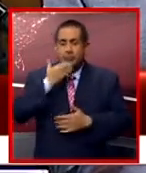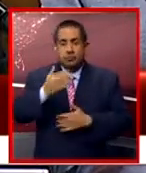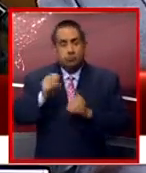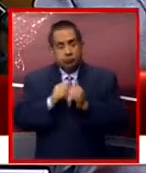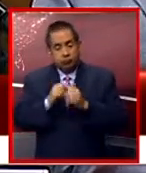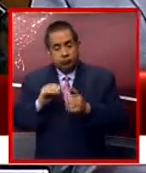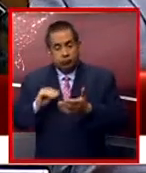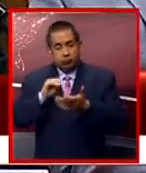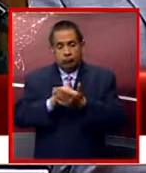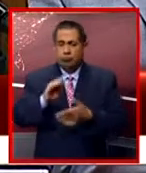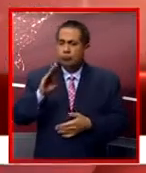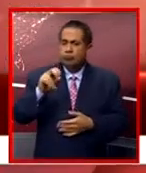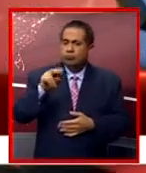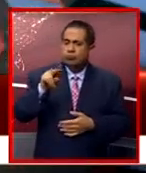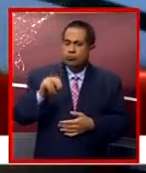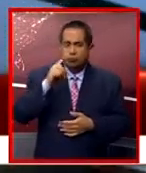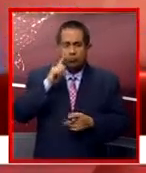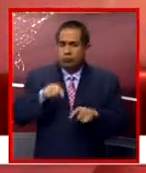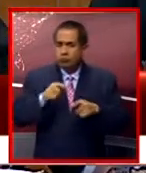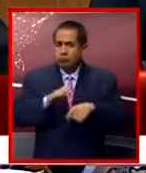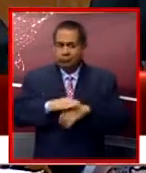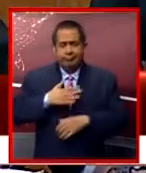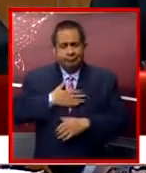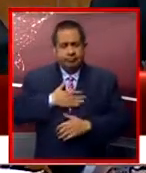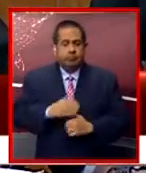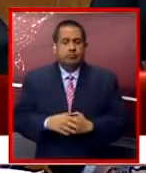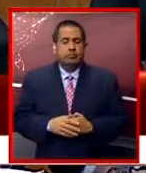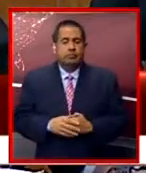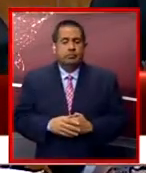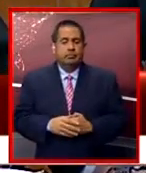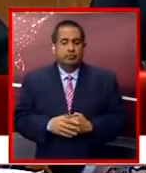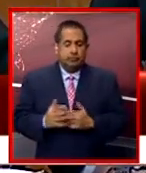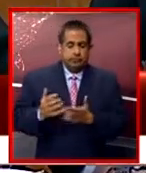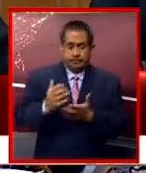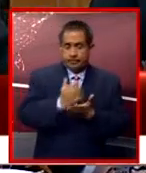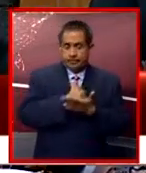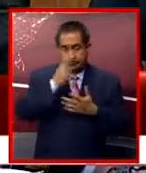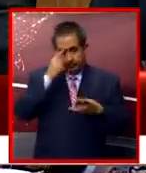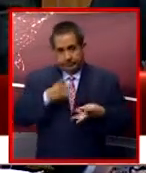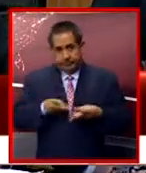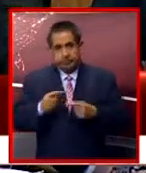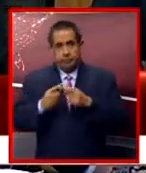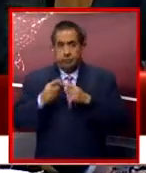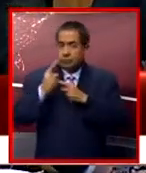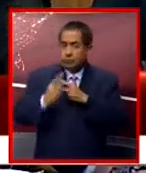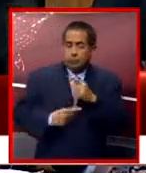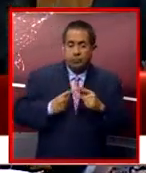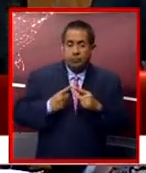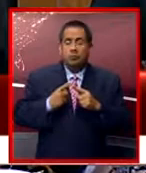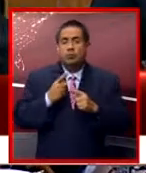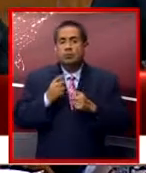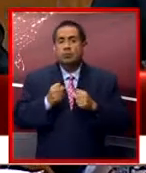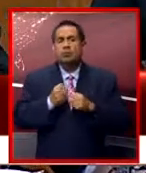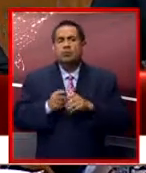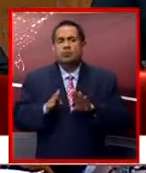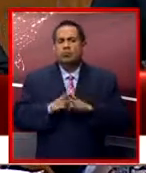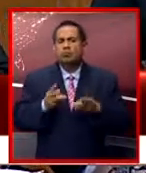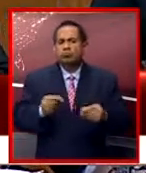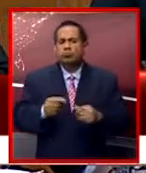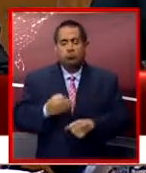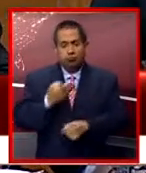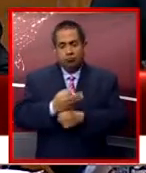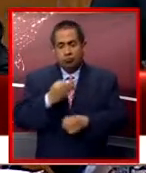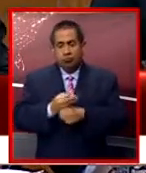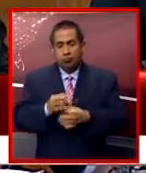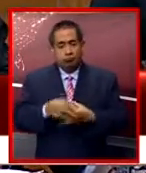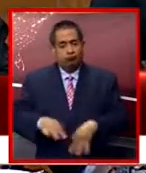el asunto de los bonos de carbono. Los ingresos que financiarían el gasto para el siguiente ejercicio resultan hoy más que nunca